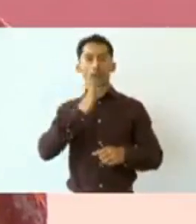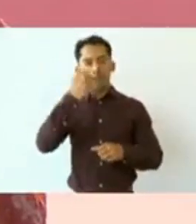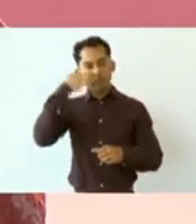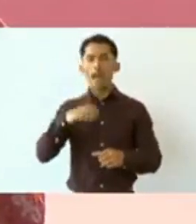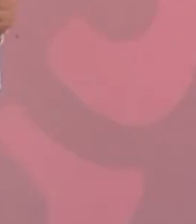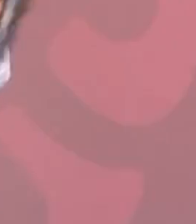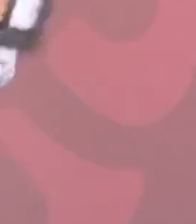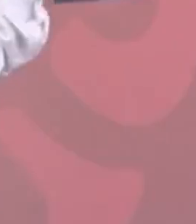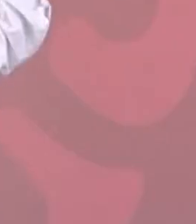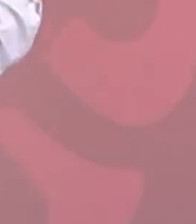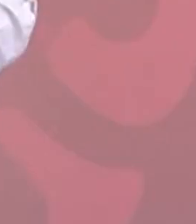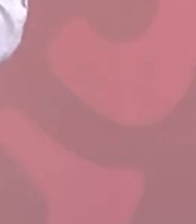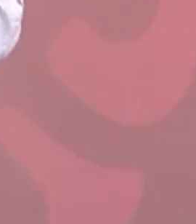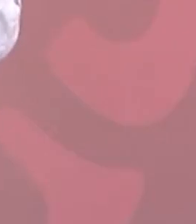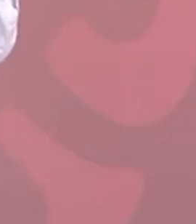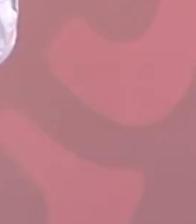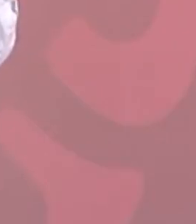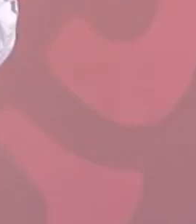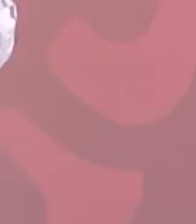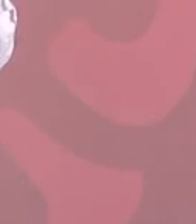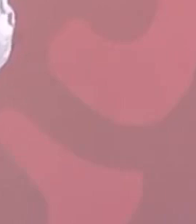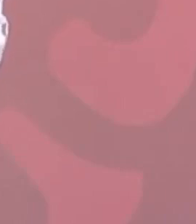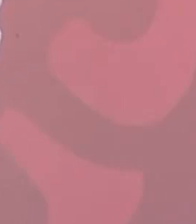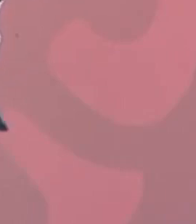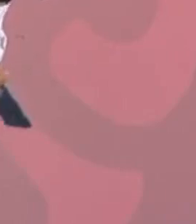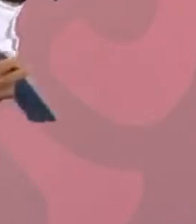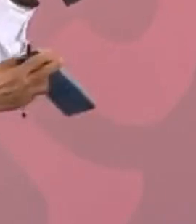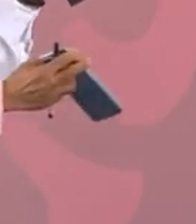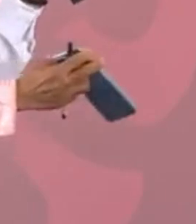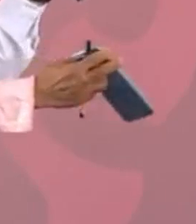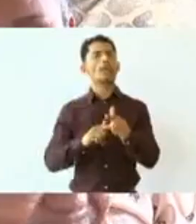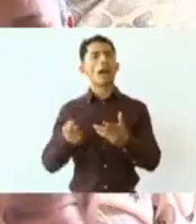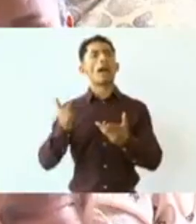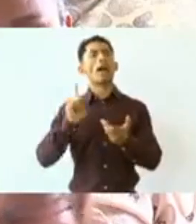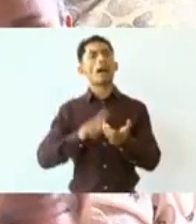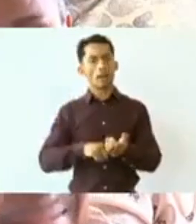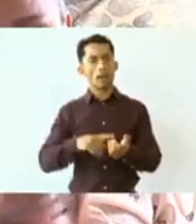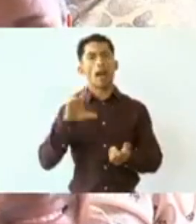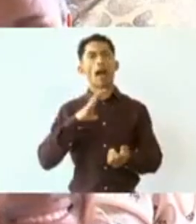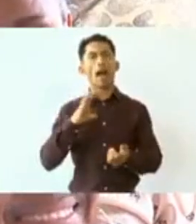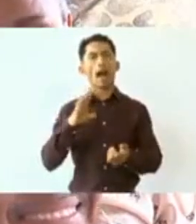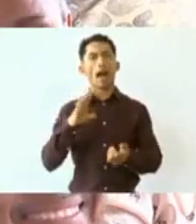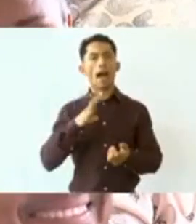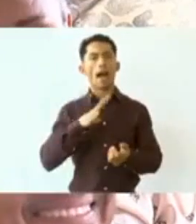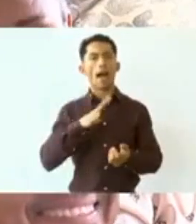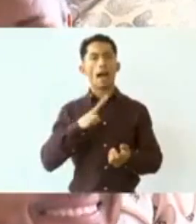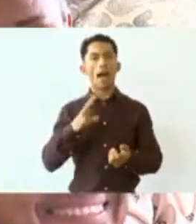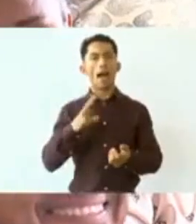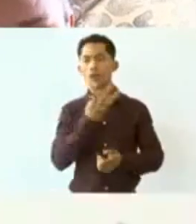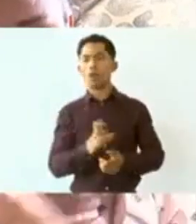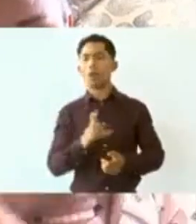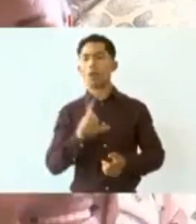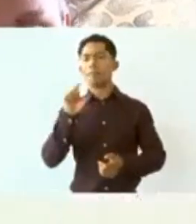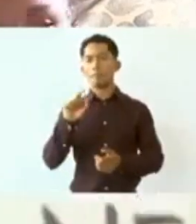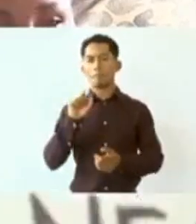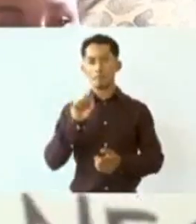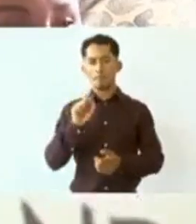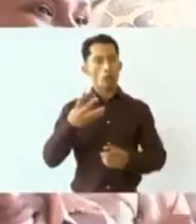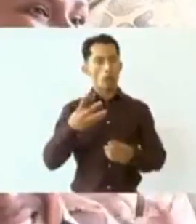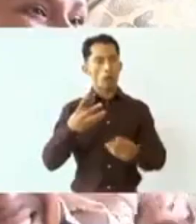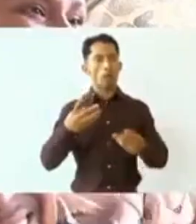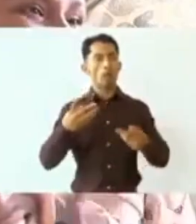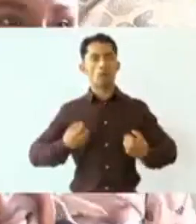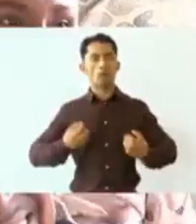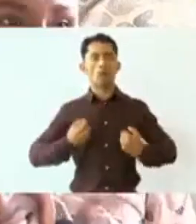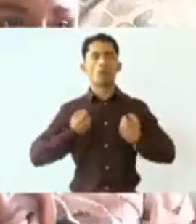quien destacó el apoyo sin precedentes para los estados del sur como Guerrero que se ha reflejado en la disminución a la Pobreza y beneficio